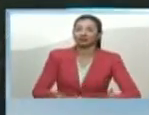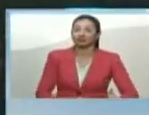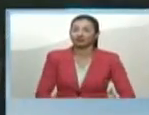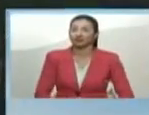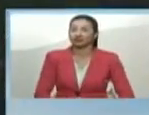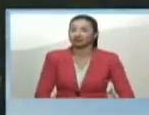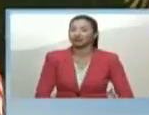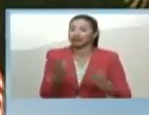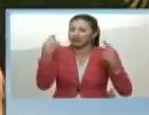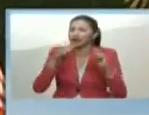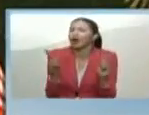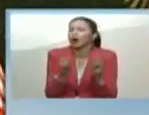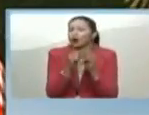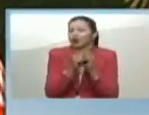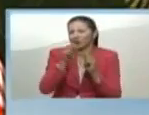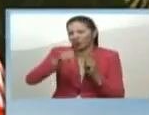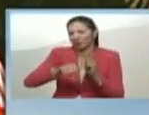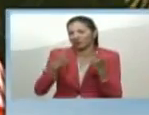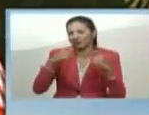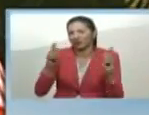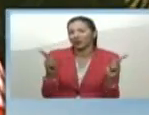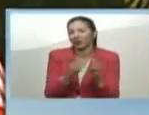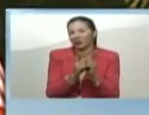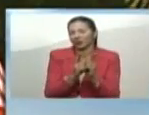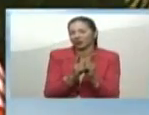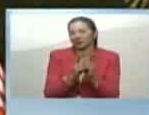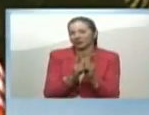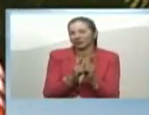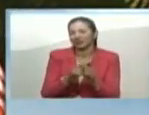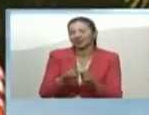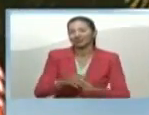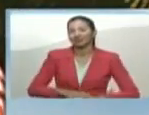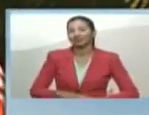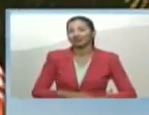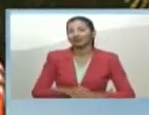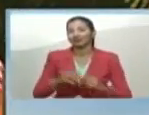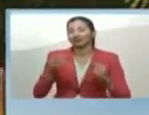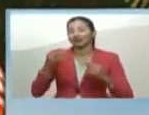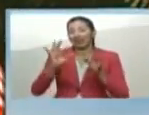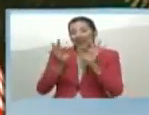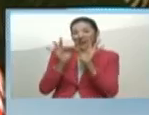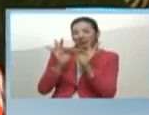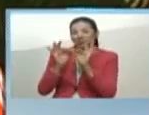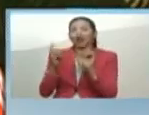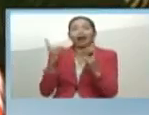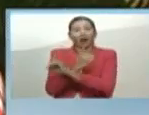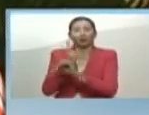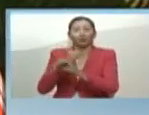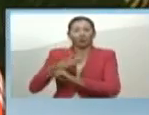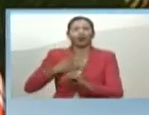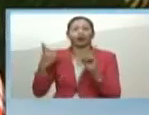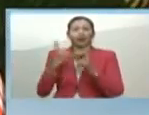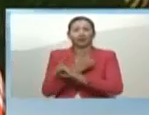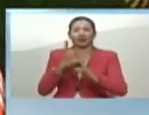vamos a tratar de hacerlo más corto verdad siempre hay varias Bueno aquí tenemos